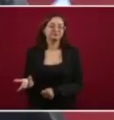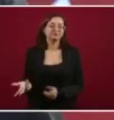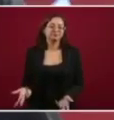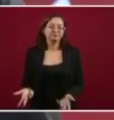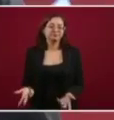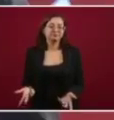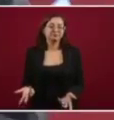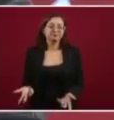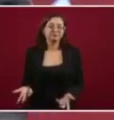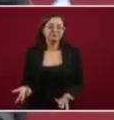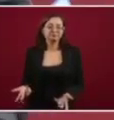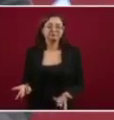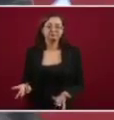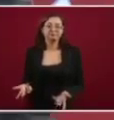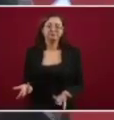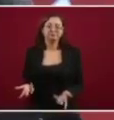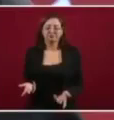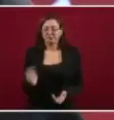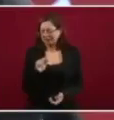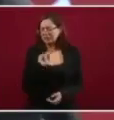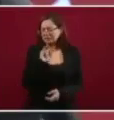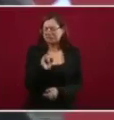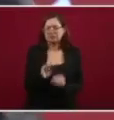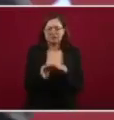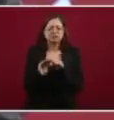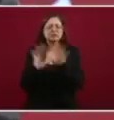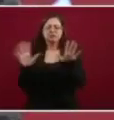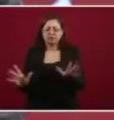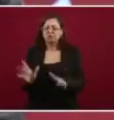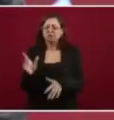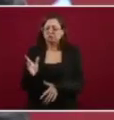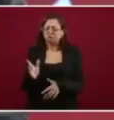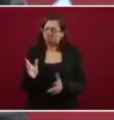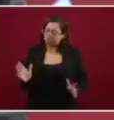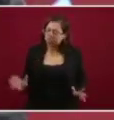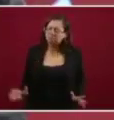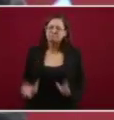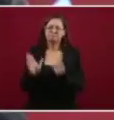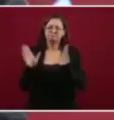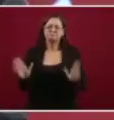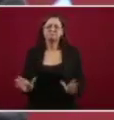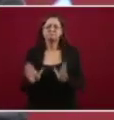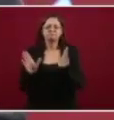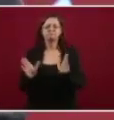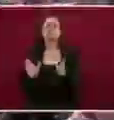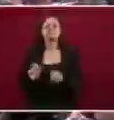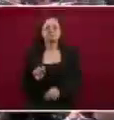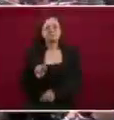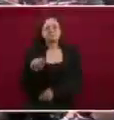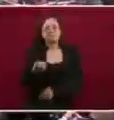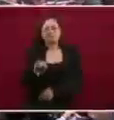Entonces, claro que lo vamos a asumir, pero